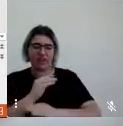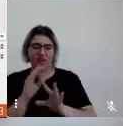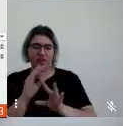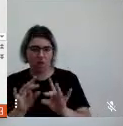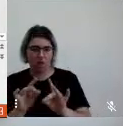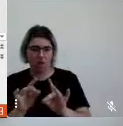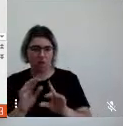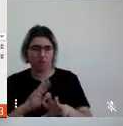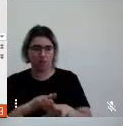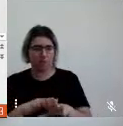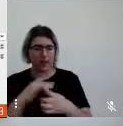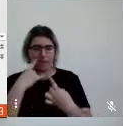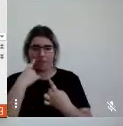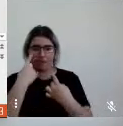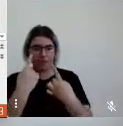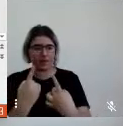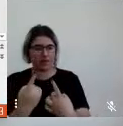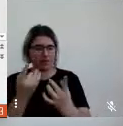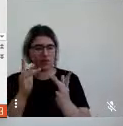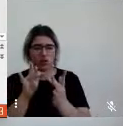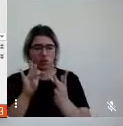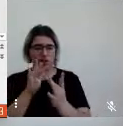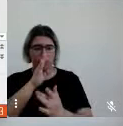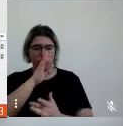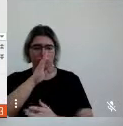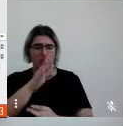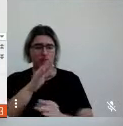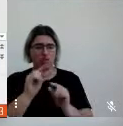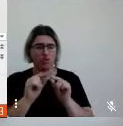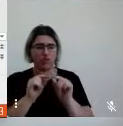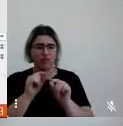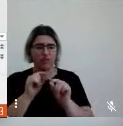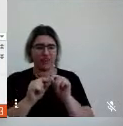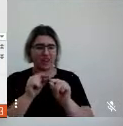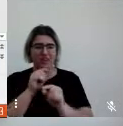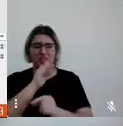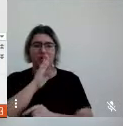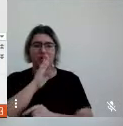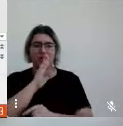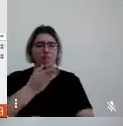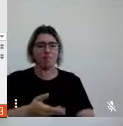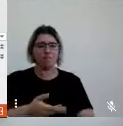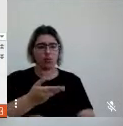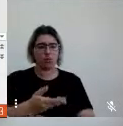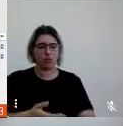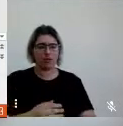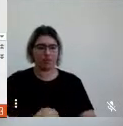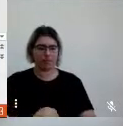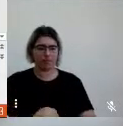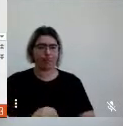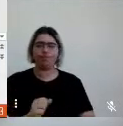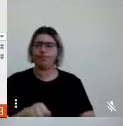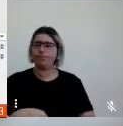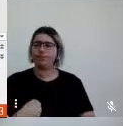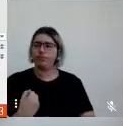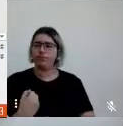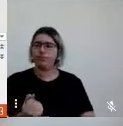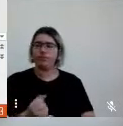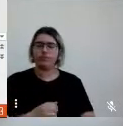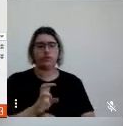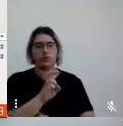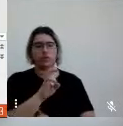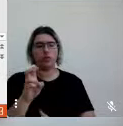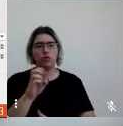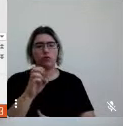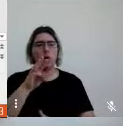será esas bacterias. Otro de los factores, los probióticos, que luego os comentaré